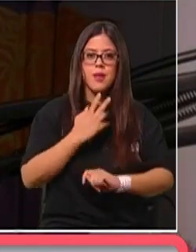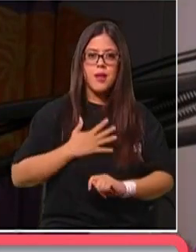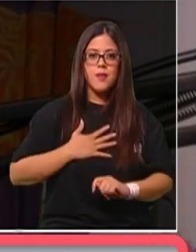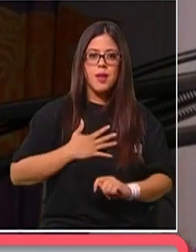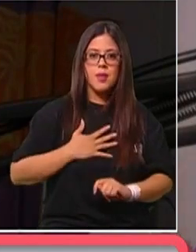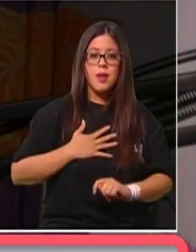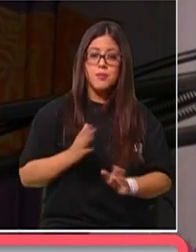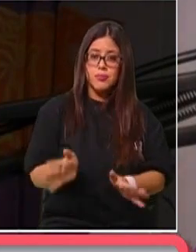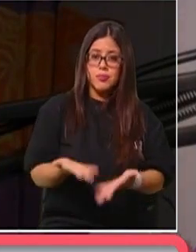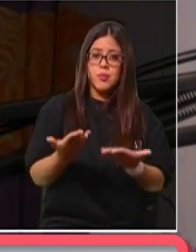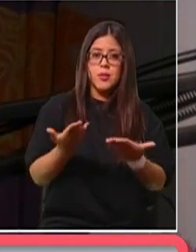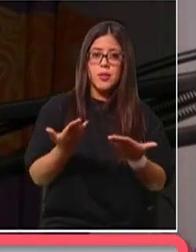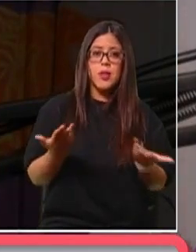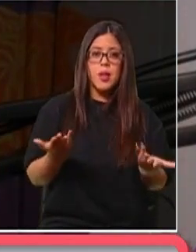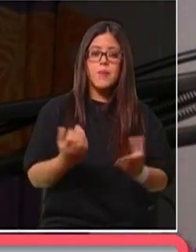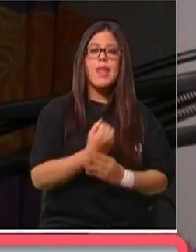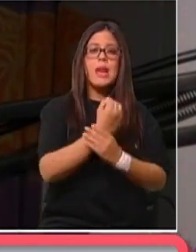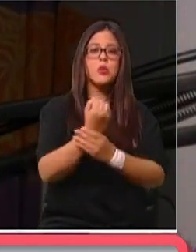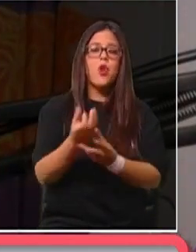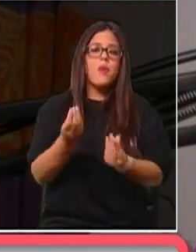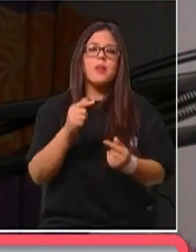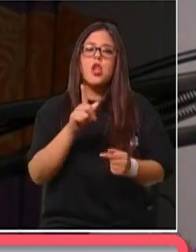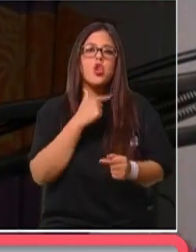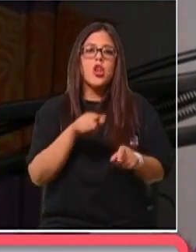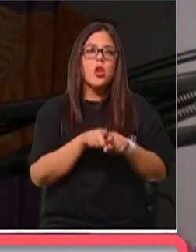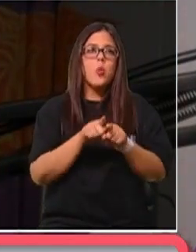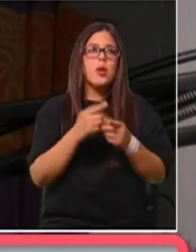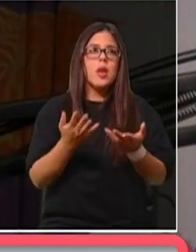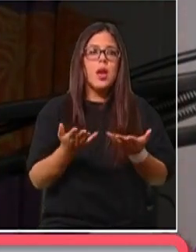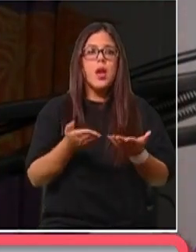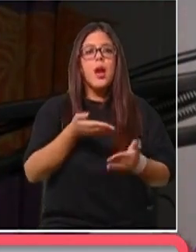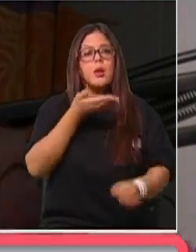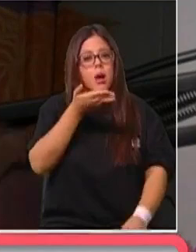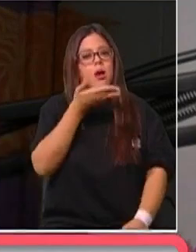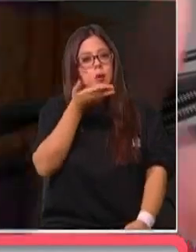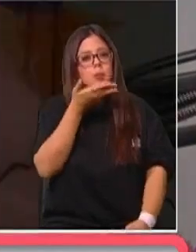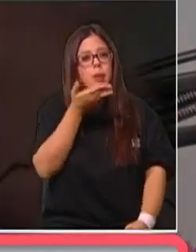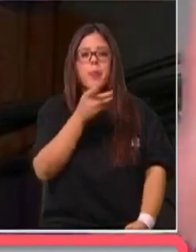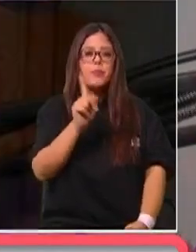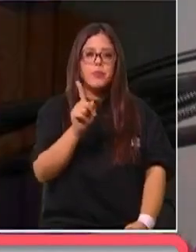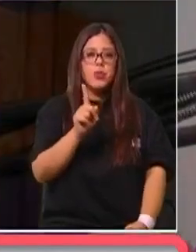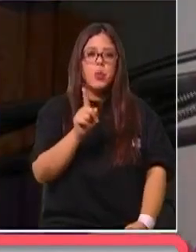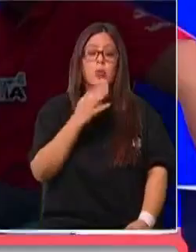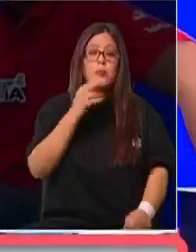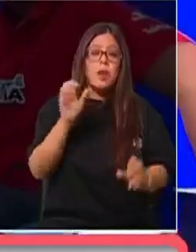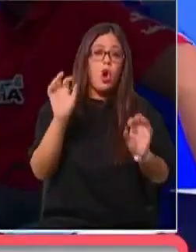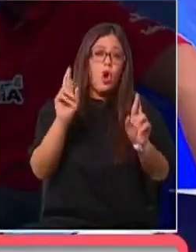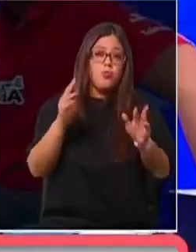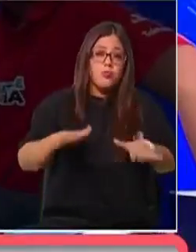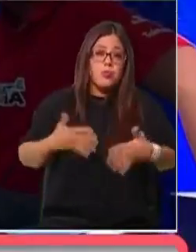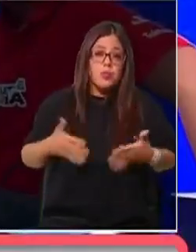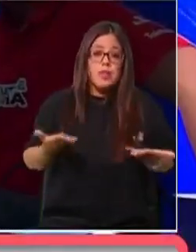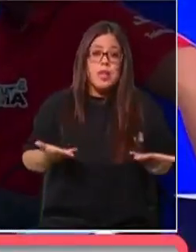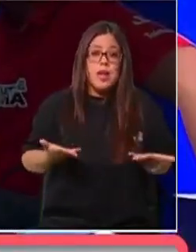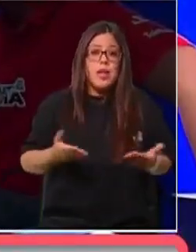que sigamos ayudando. Obviamente yo no quiero empezar aquí a hablar nomás y solamente con energía, lo cual está bien,